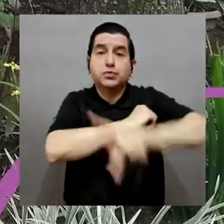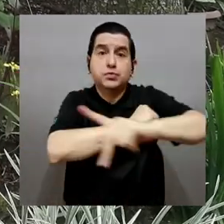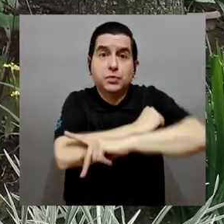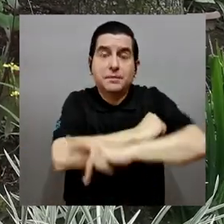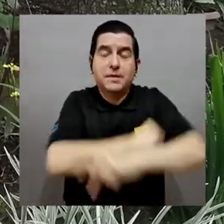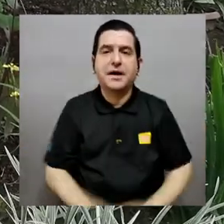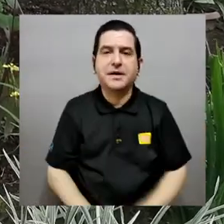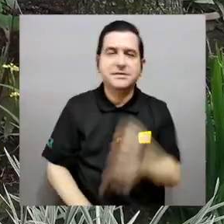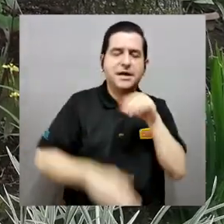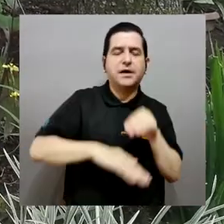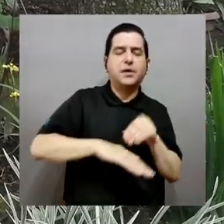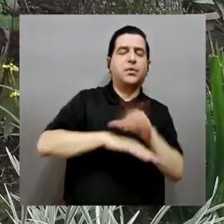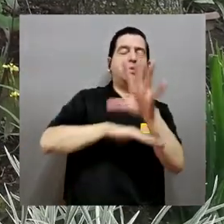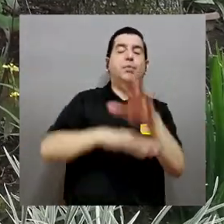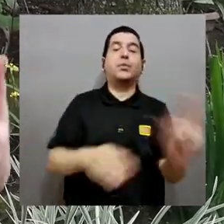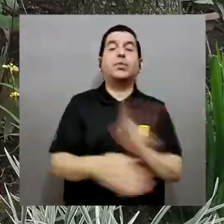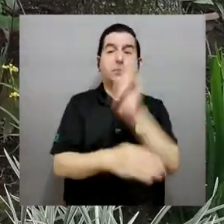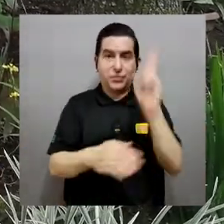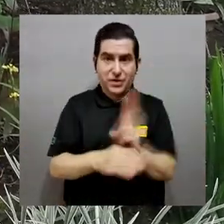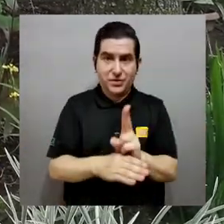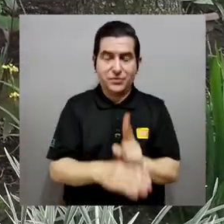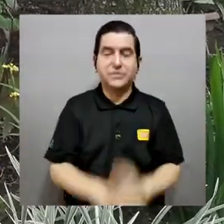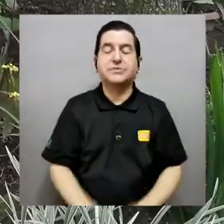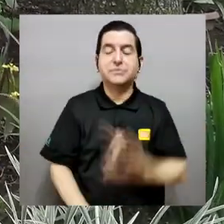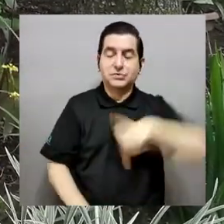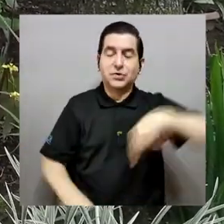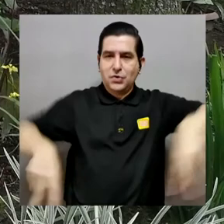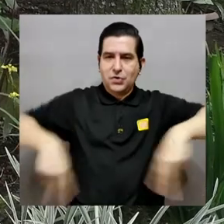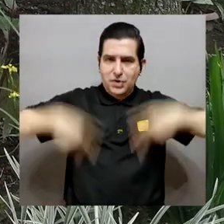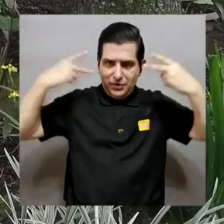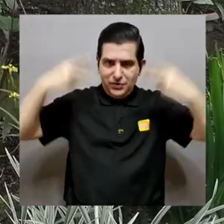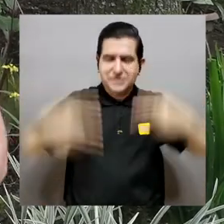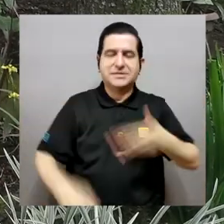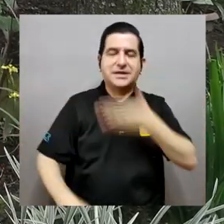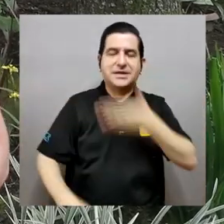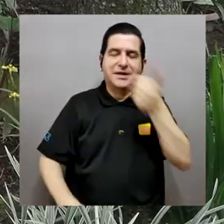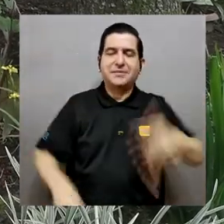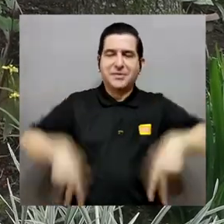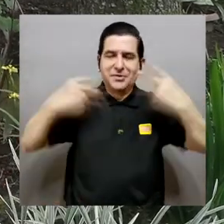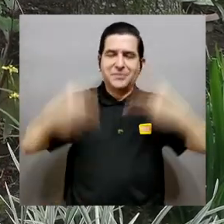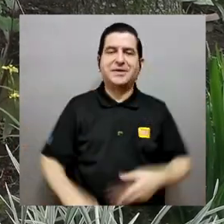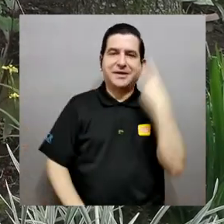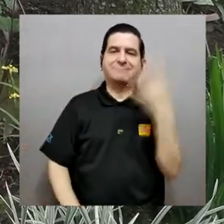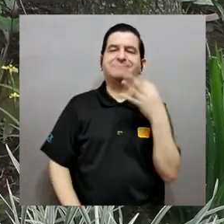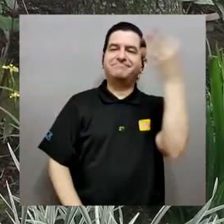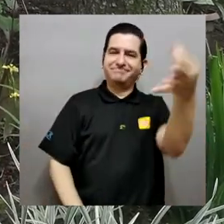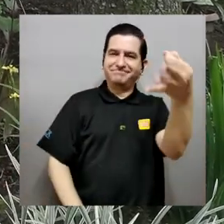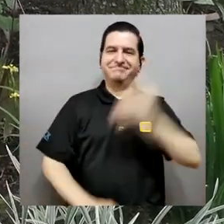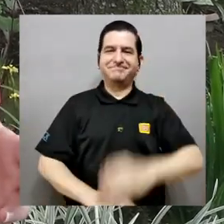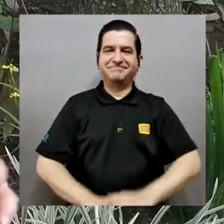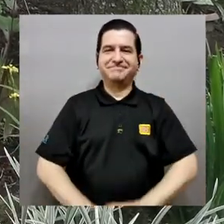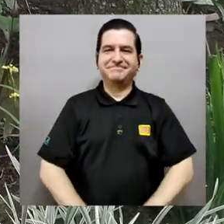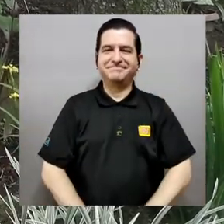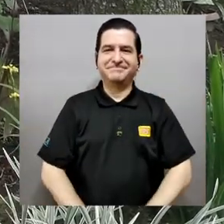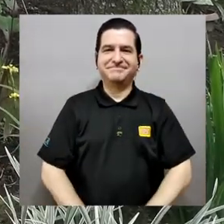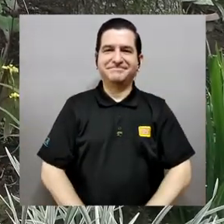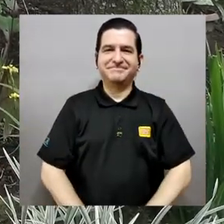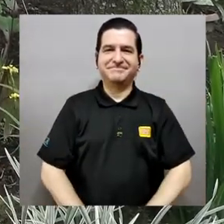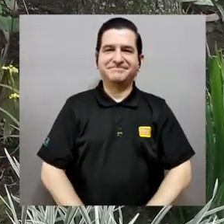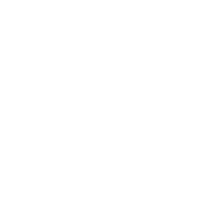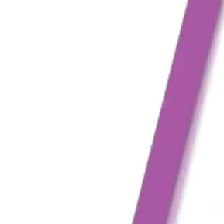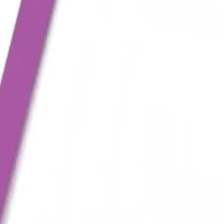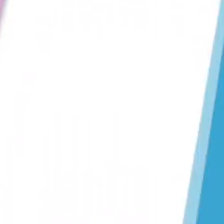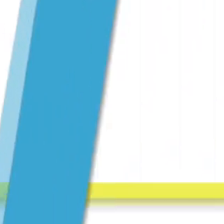el bienestar en el país donde viven sea de inspiración, de utilidad para nuestras vidas y para vivir mejor. Hasta pronto.